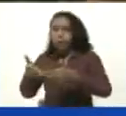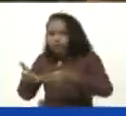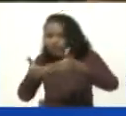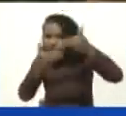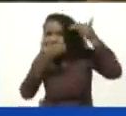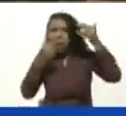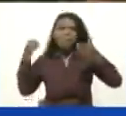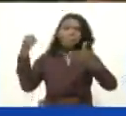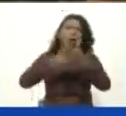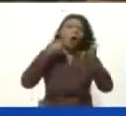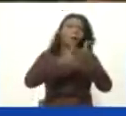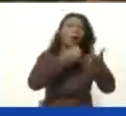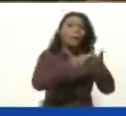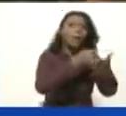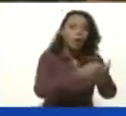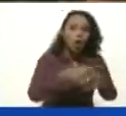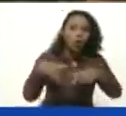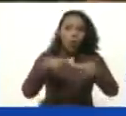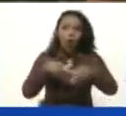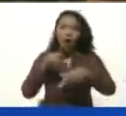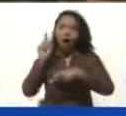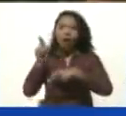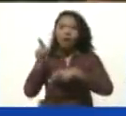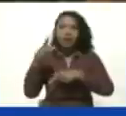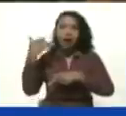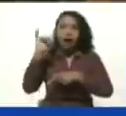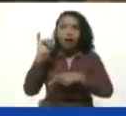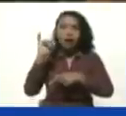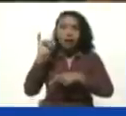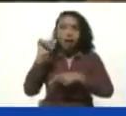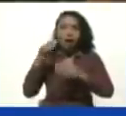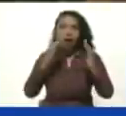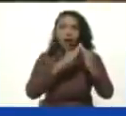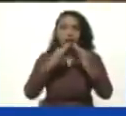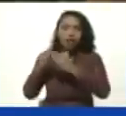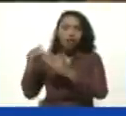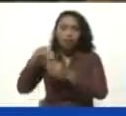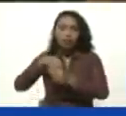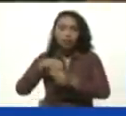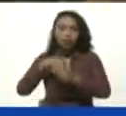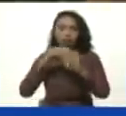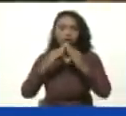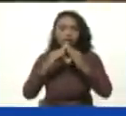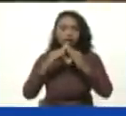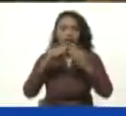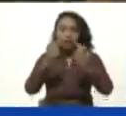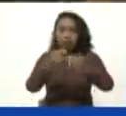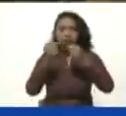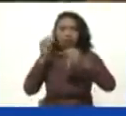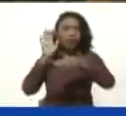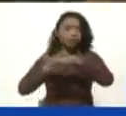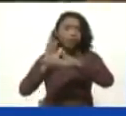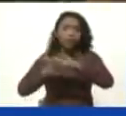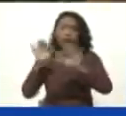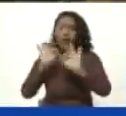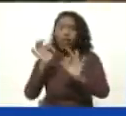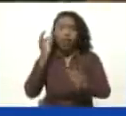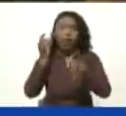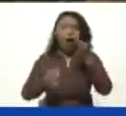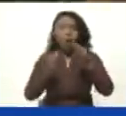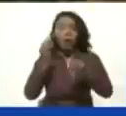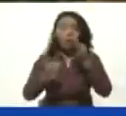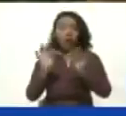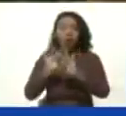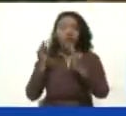a golpes desde el lugar donde estaba como casa por cárcel y se lo llevaron sin avisarle a los abogados, a